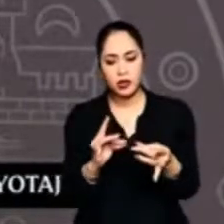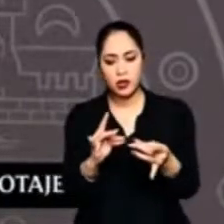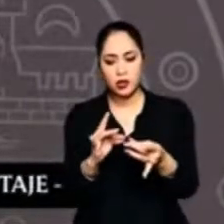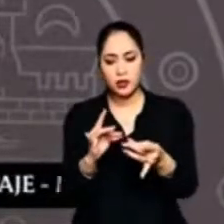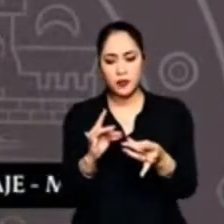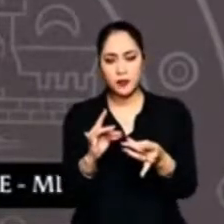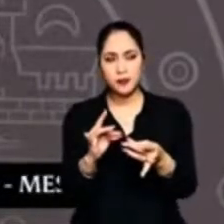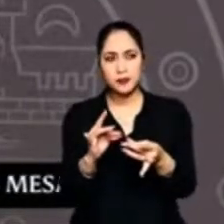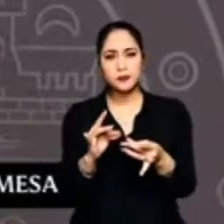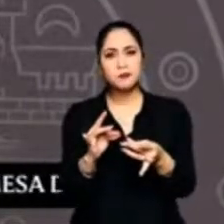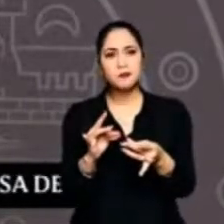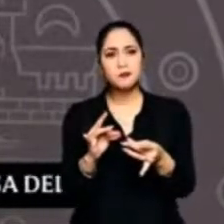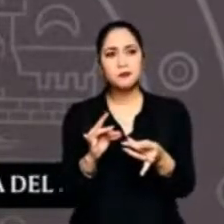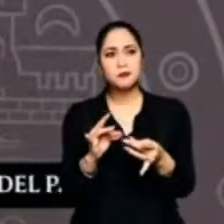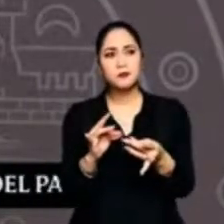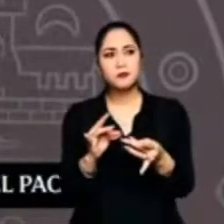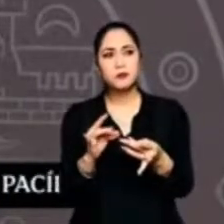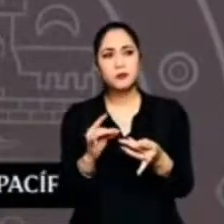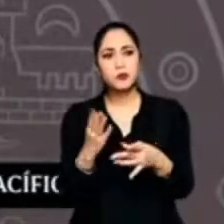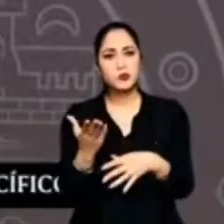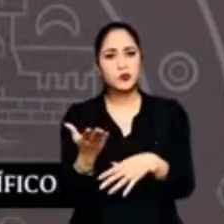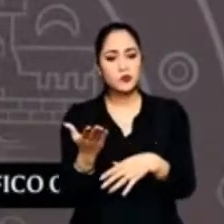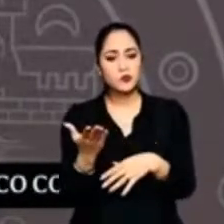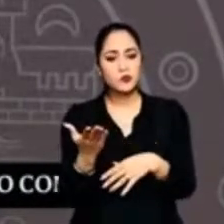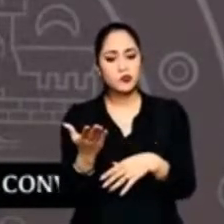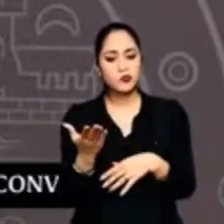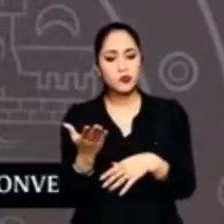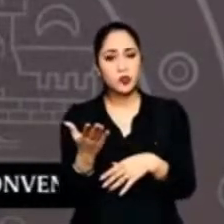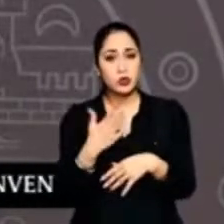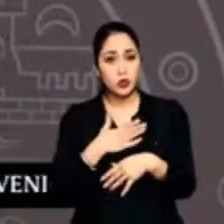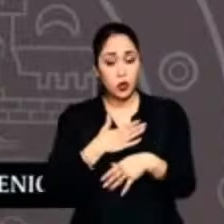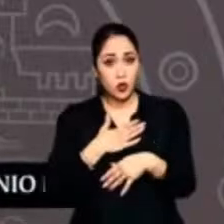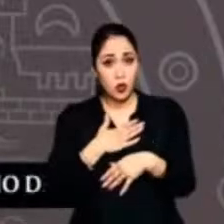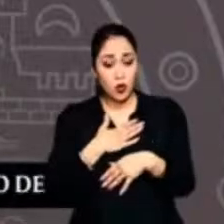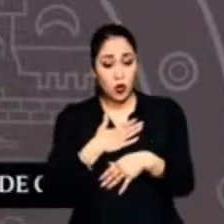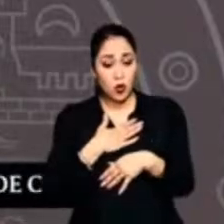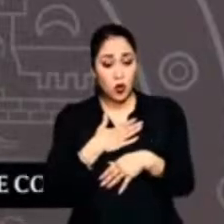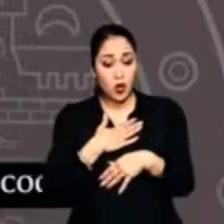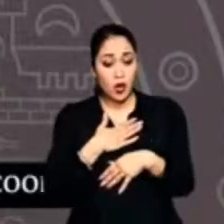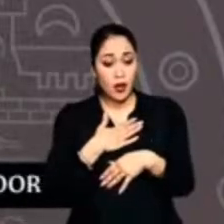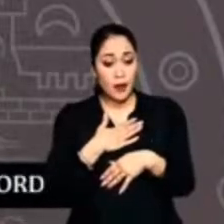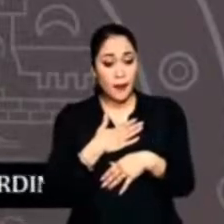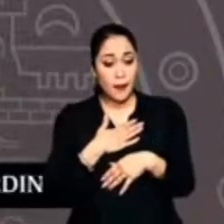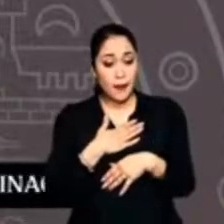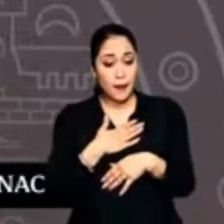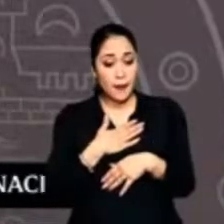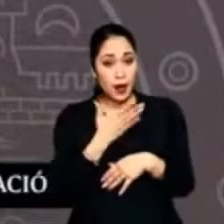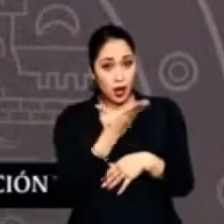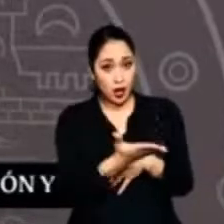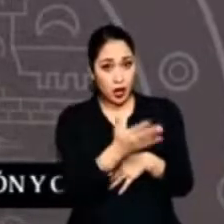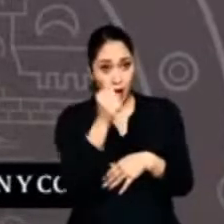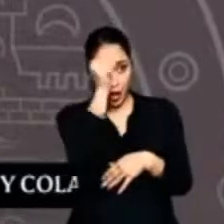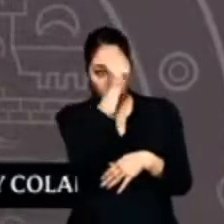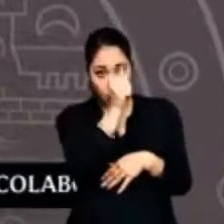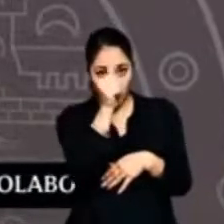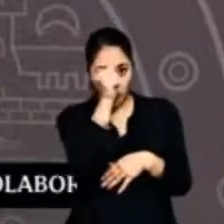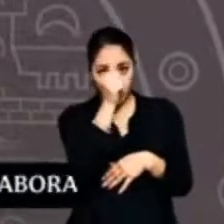quiero precisar mis respetos para el obispo y los